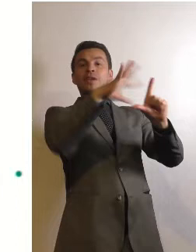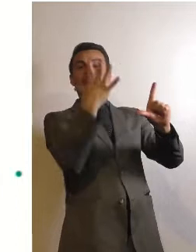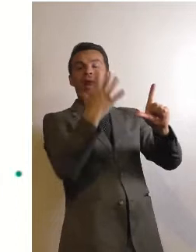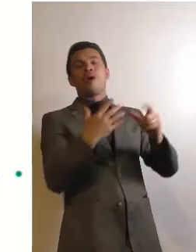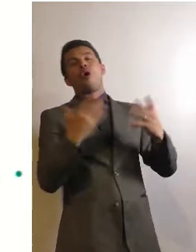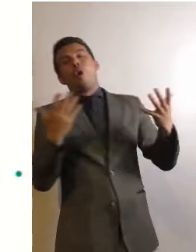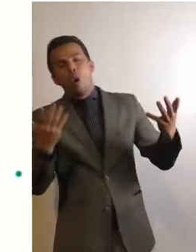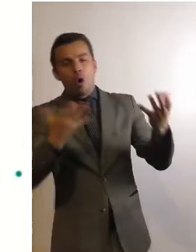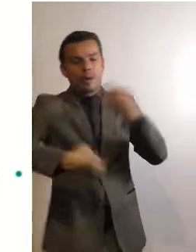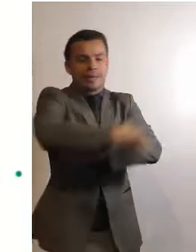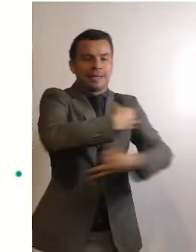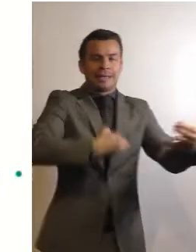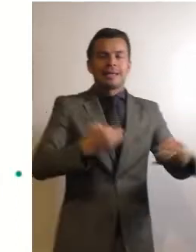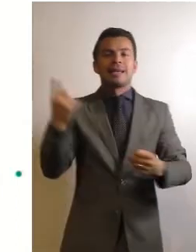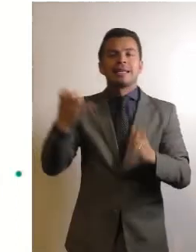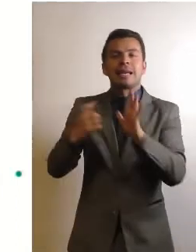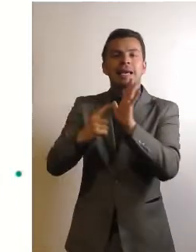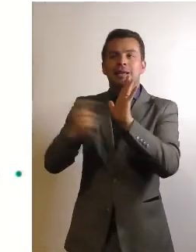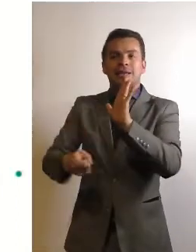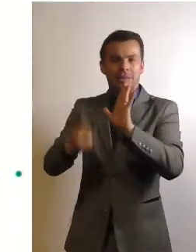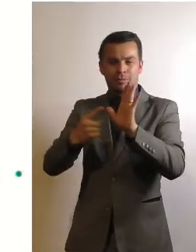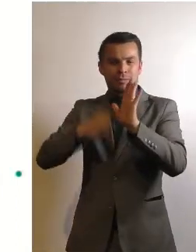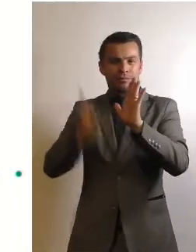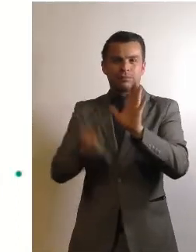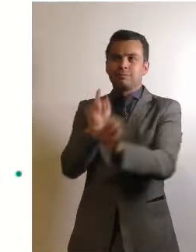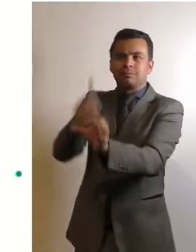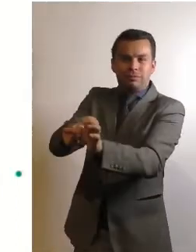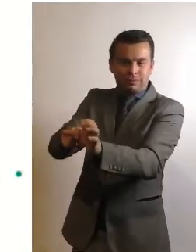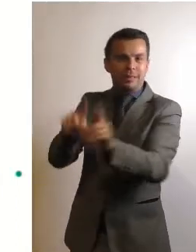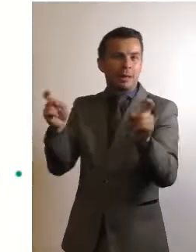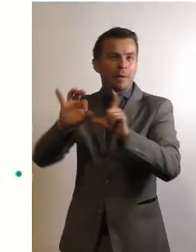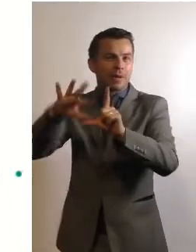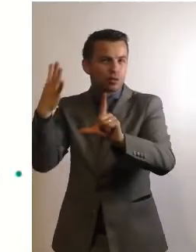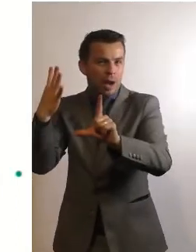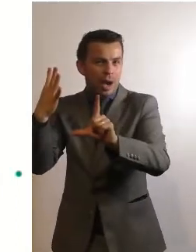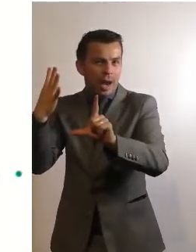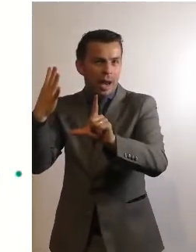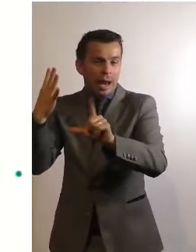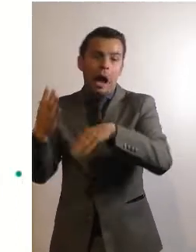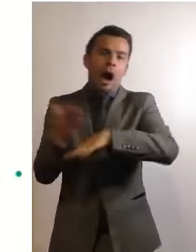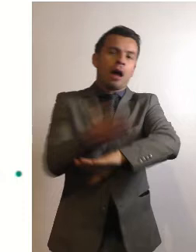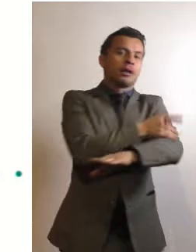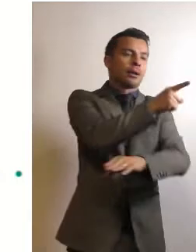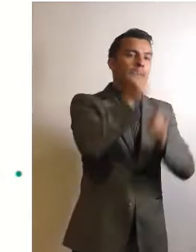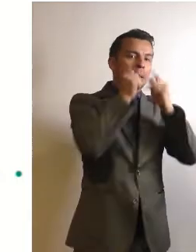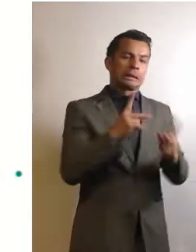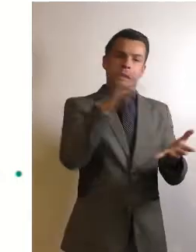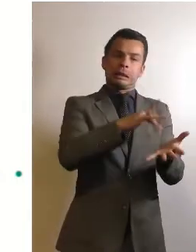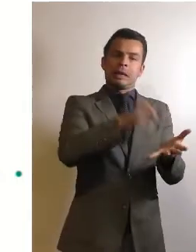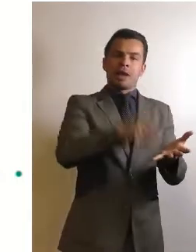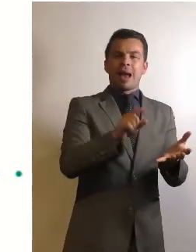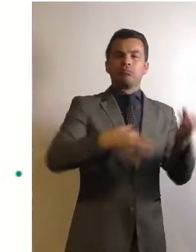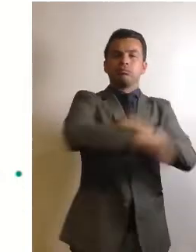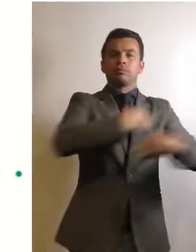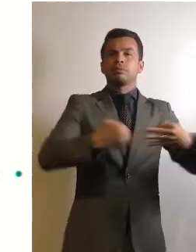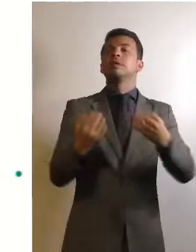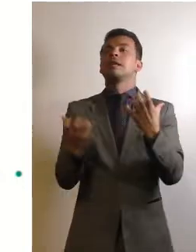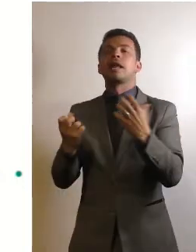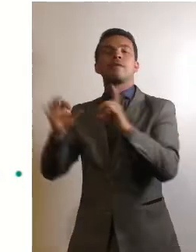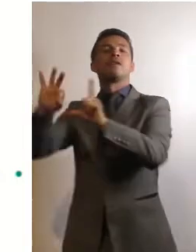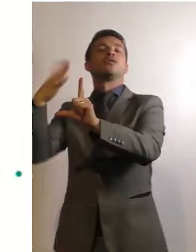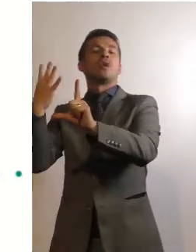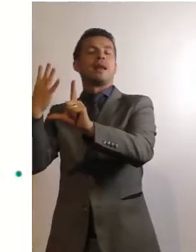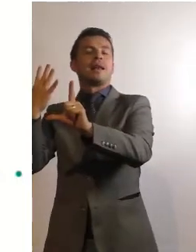a registro único o a registro virtual. Y dentro de esta oferta encontramos estos 91 programas.